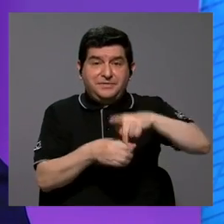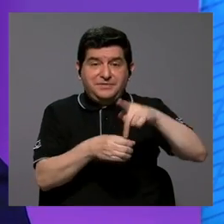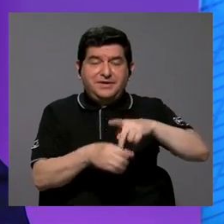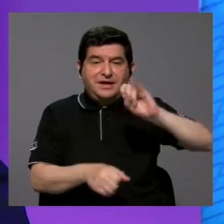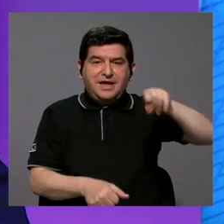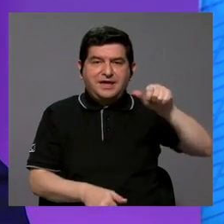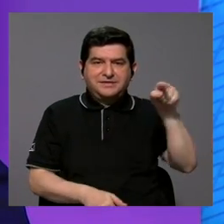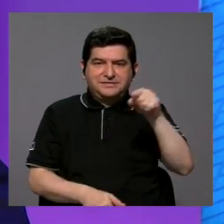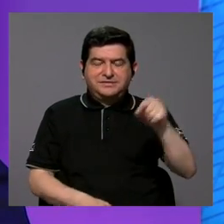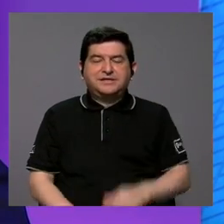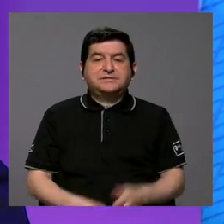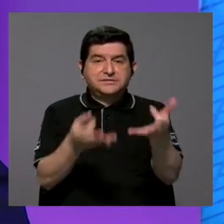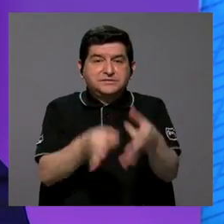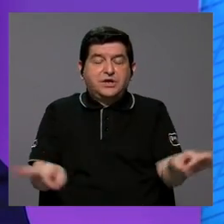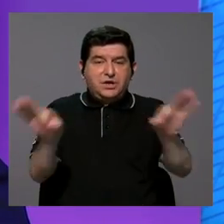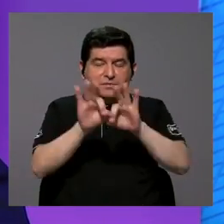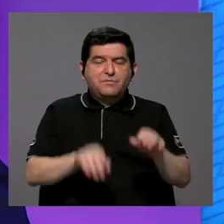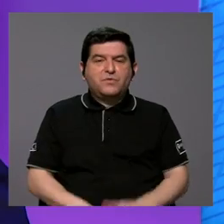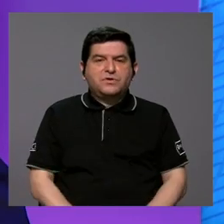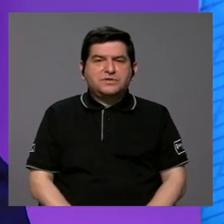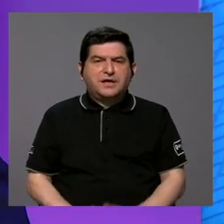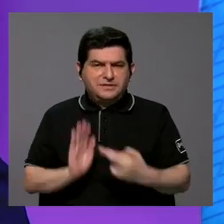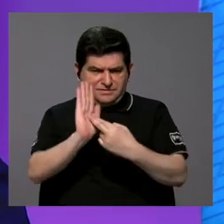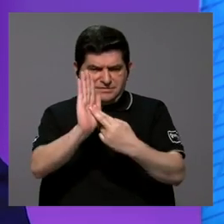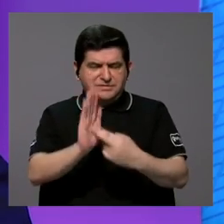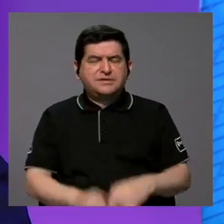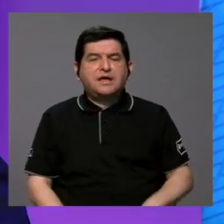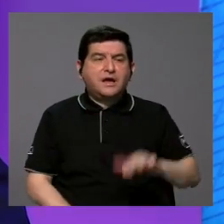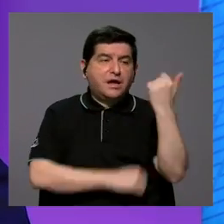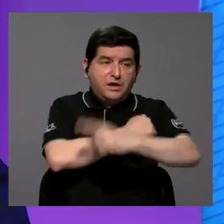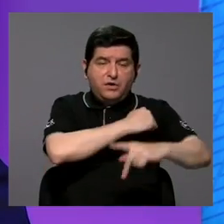día es un gran referente, no solamente en el extranjero,